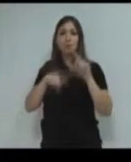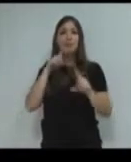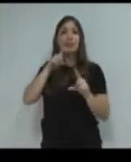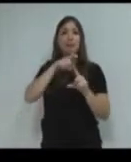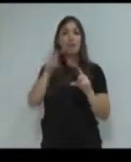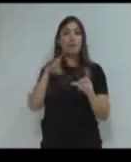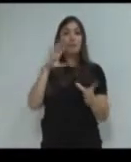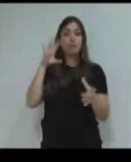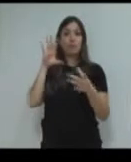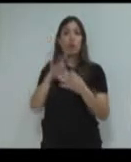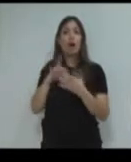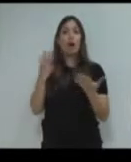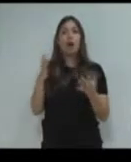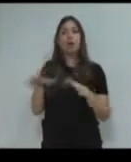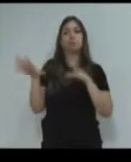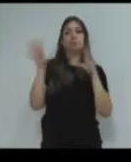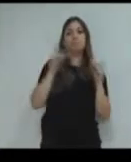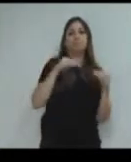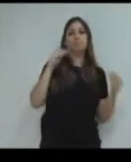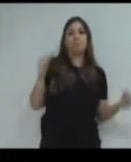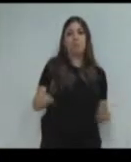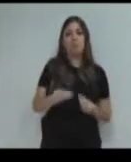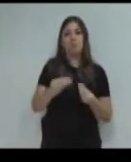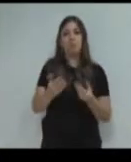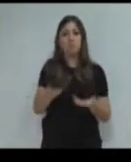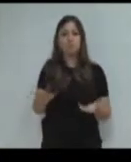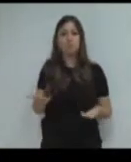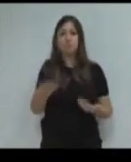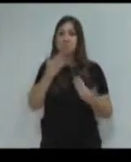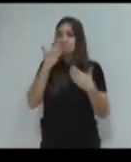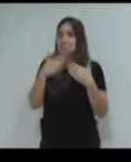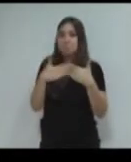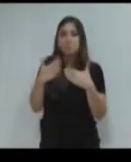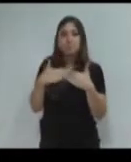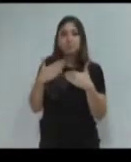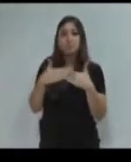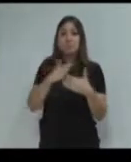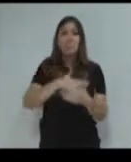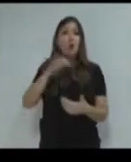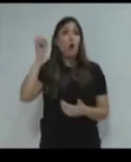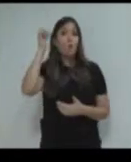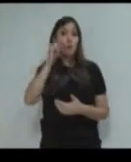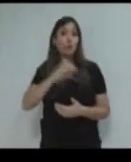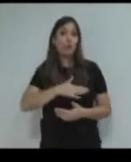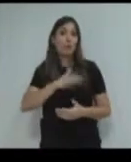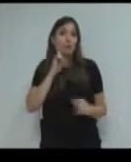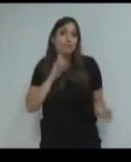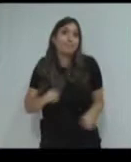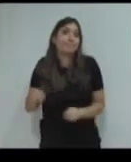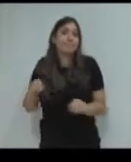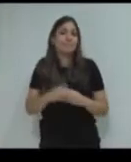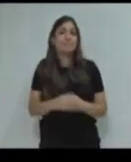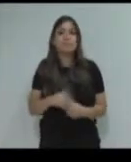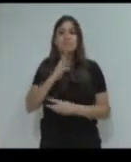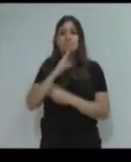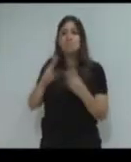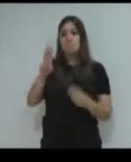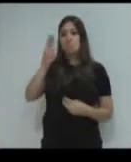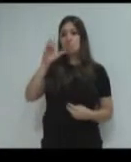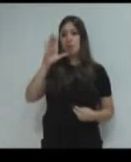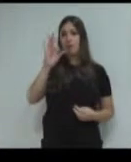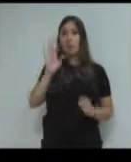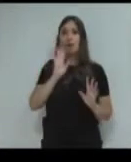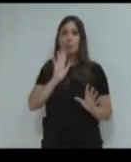gráfico, sí lo entenderé mejor. Ese por lo menos es el punto de vista que yo defendería. A ver, yo no digo que haya que poner